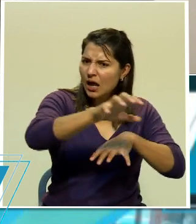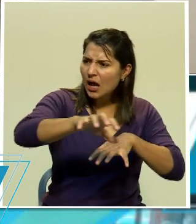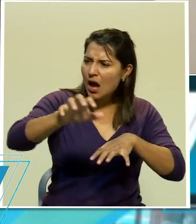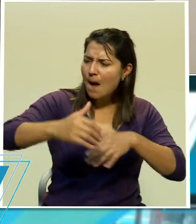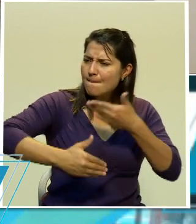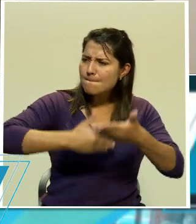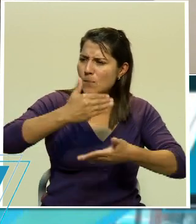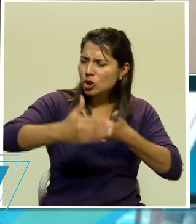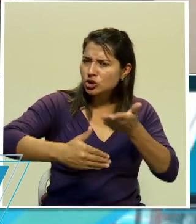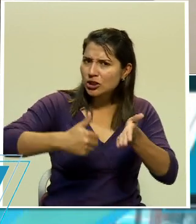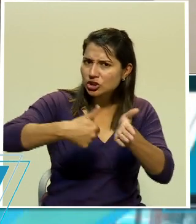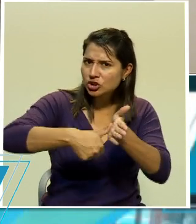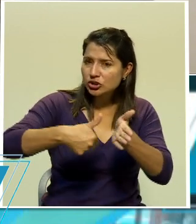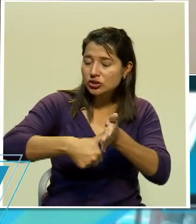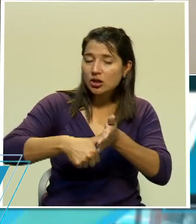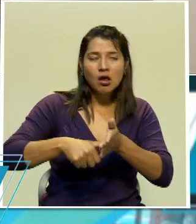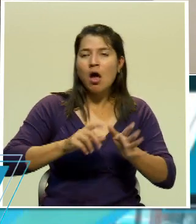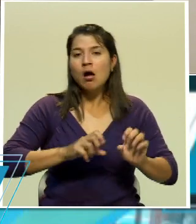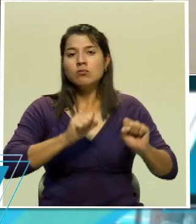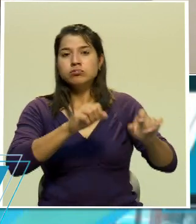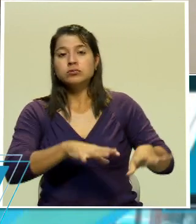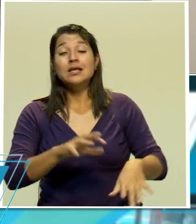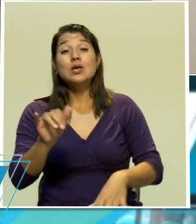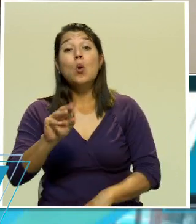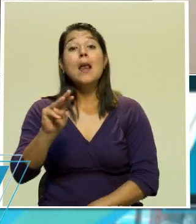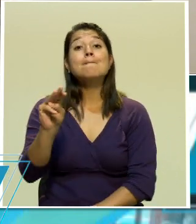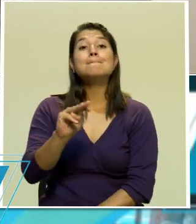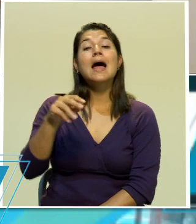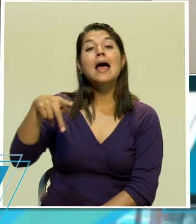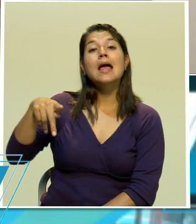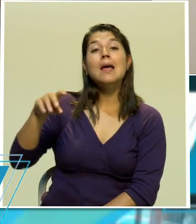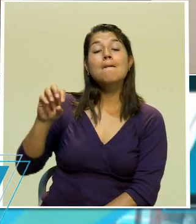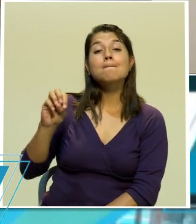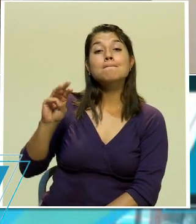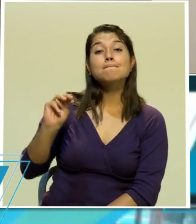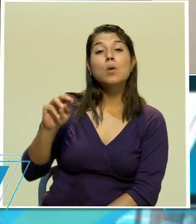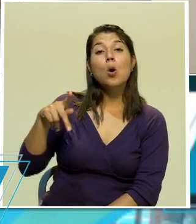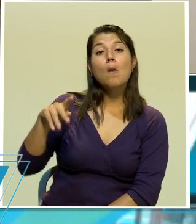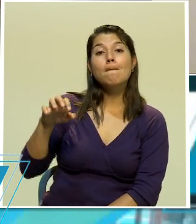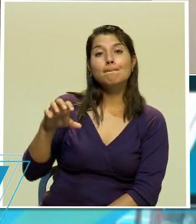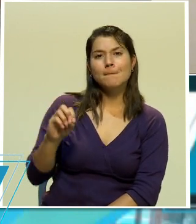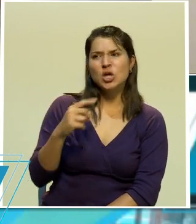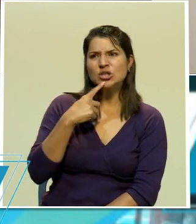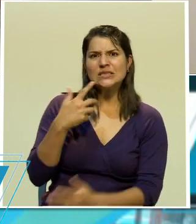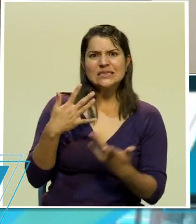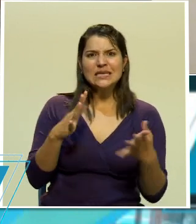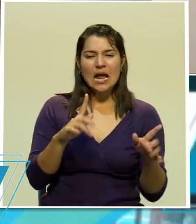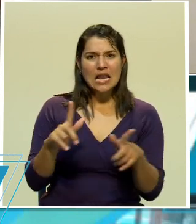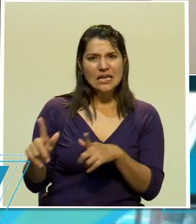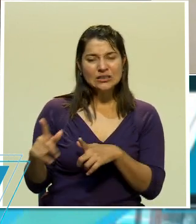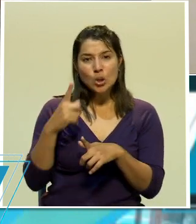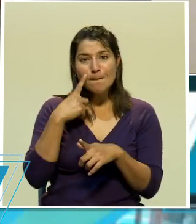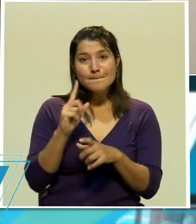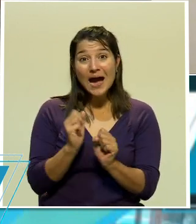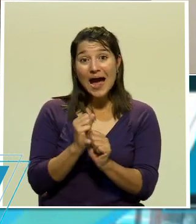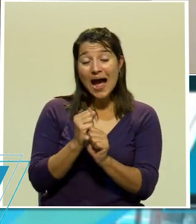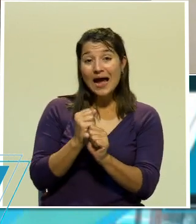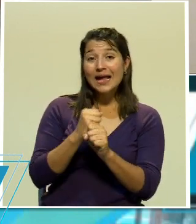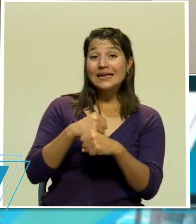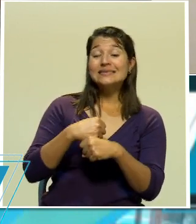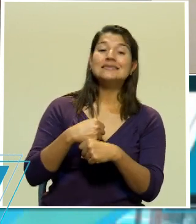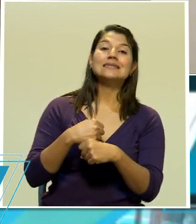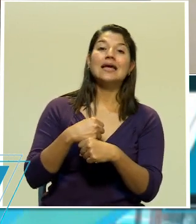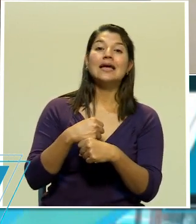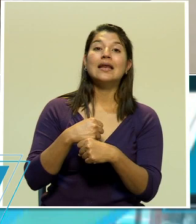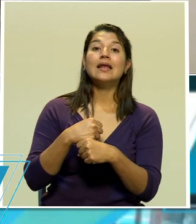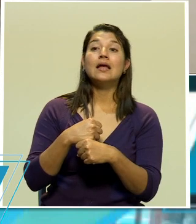el secretario de Estado, Mike Pompeo, dijo que se alistan para una transición hacia un segundo mandato